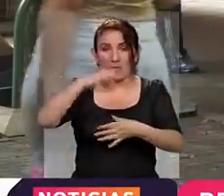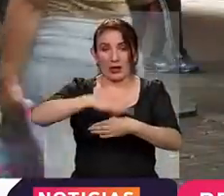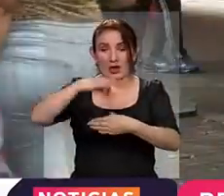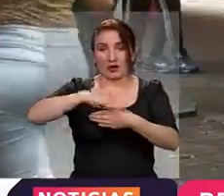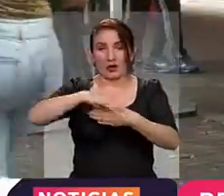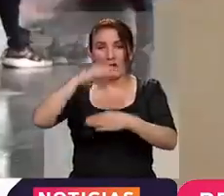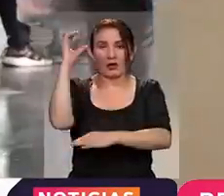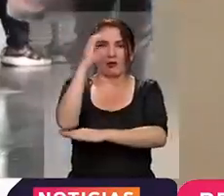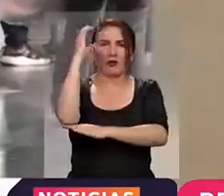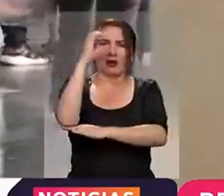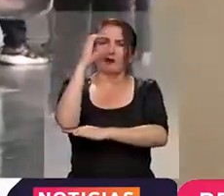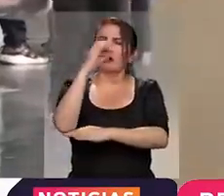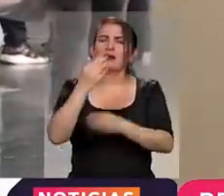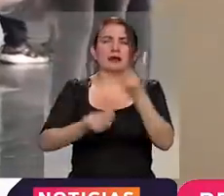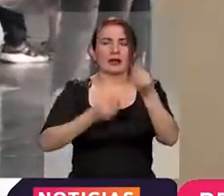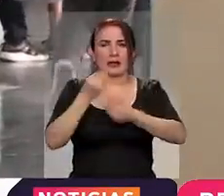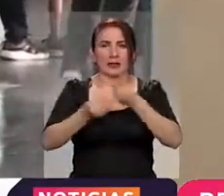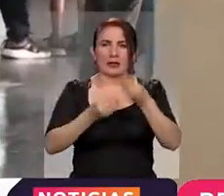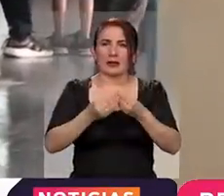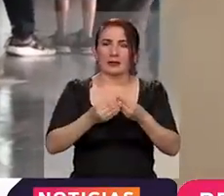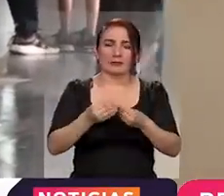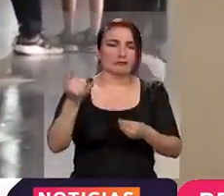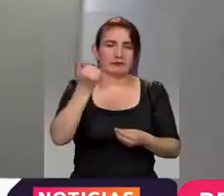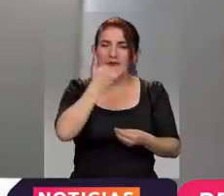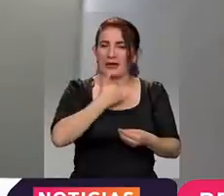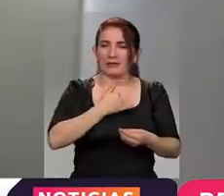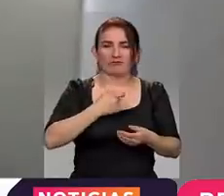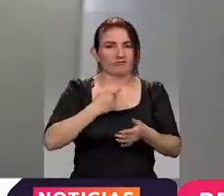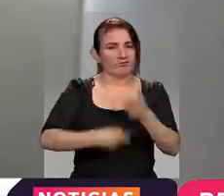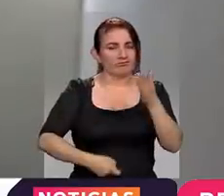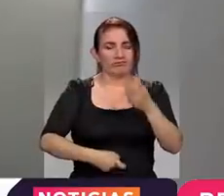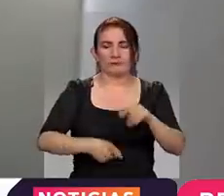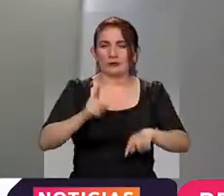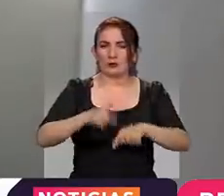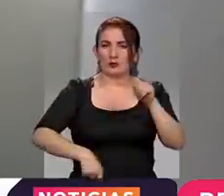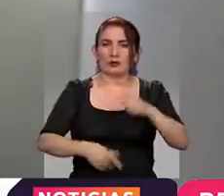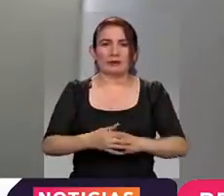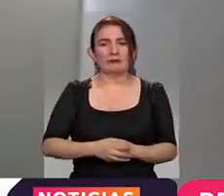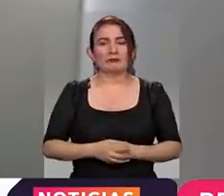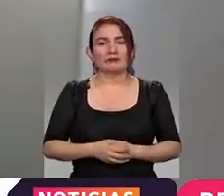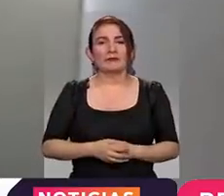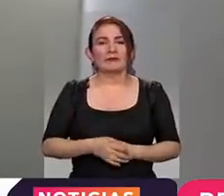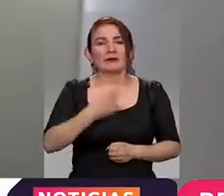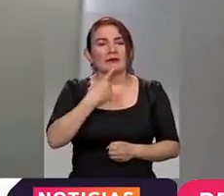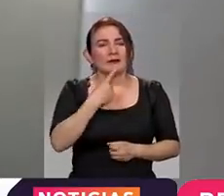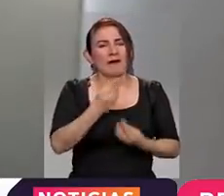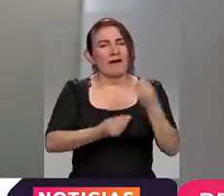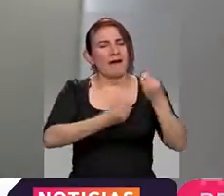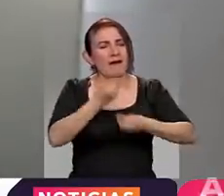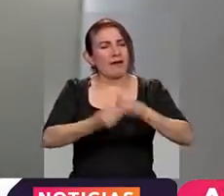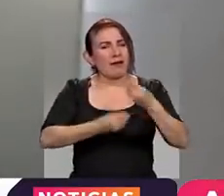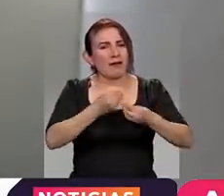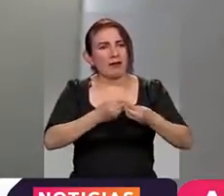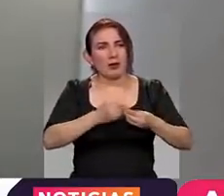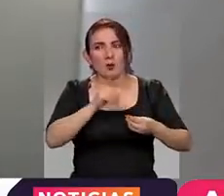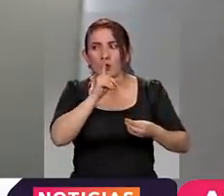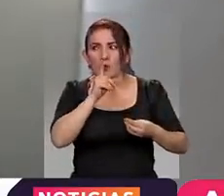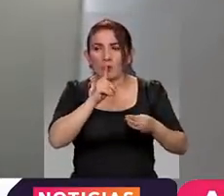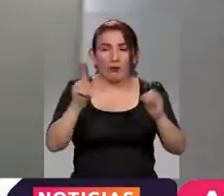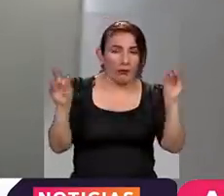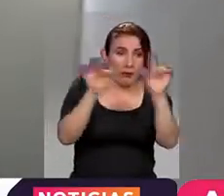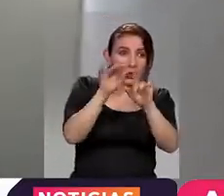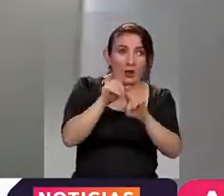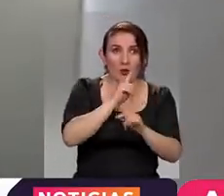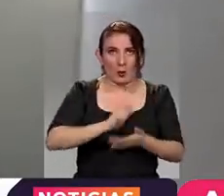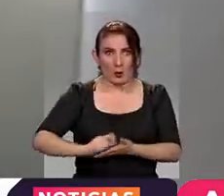Colombia en estas elecciones es irreparable. En particular, aquellas que consistieron en fraude o engaño al